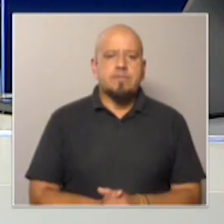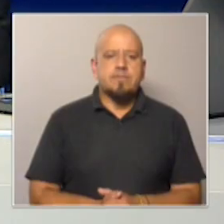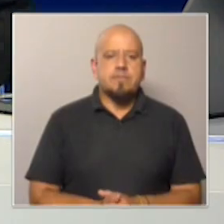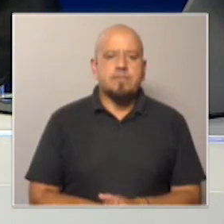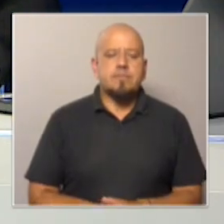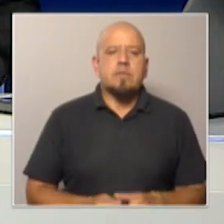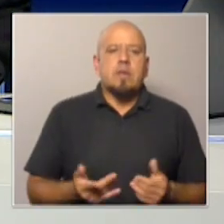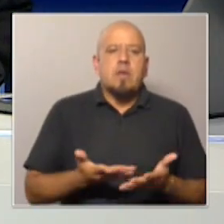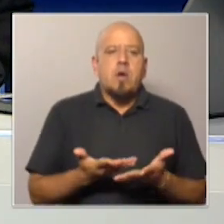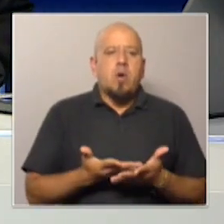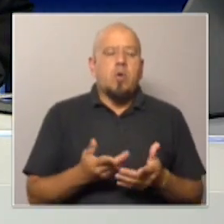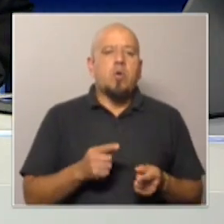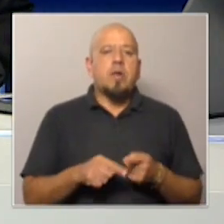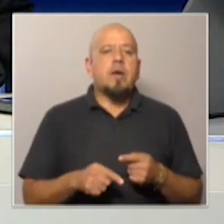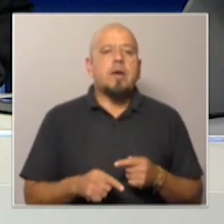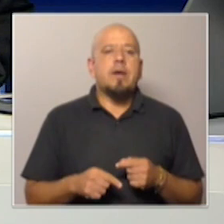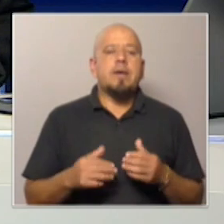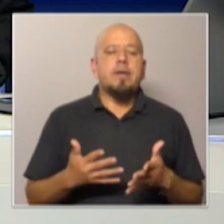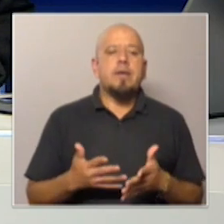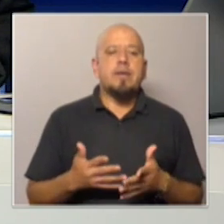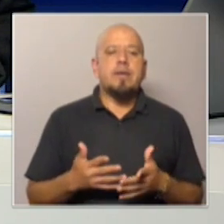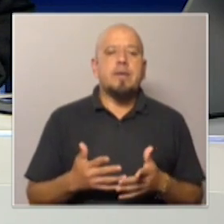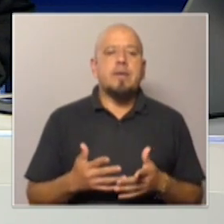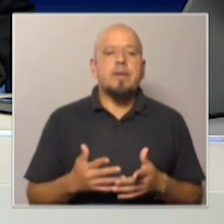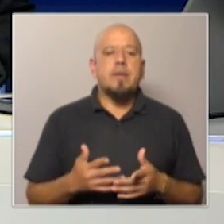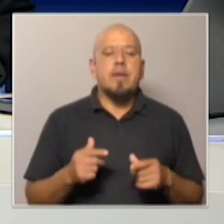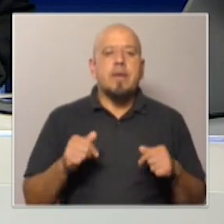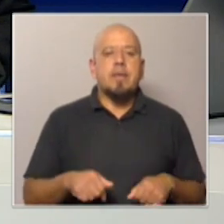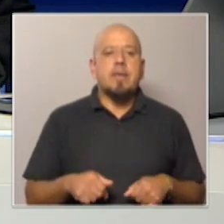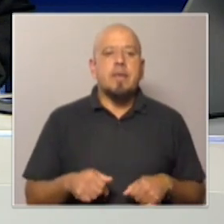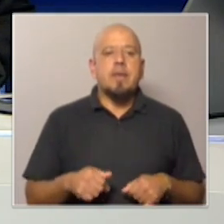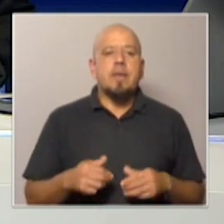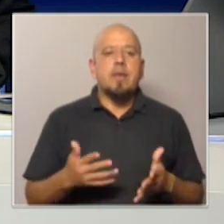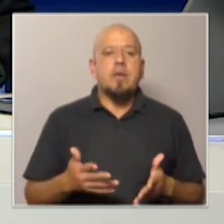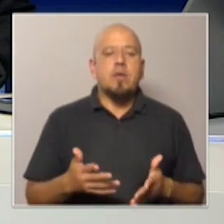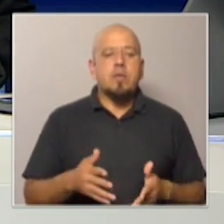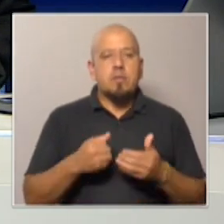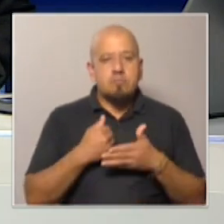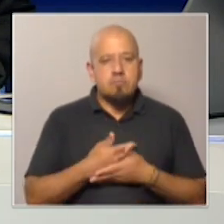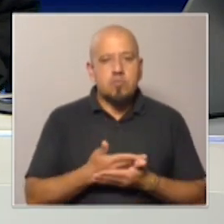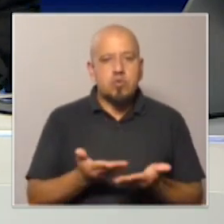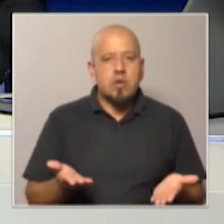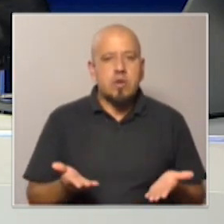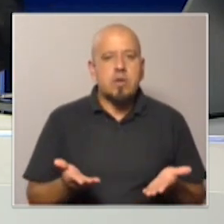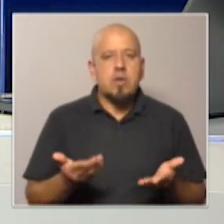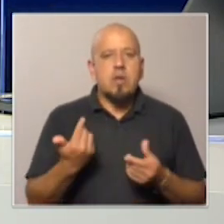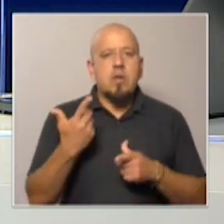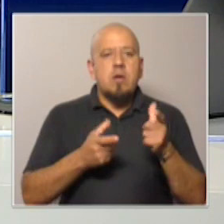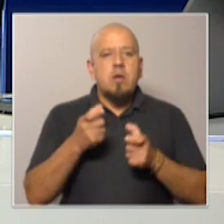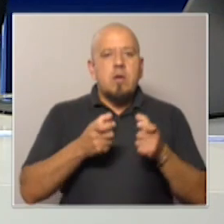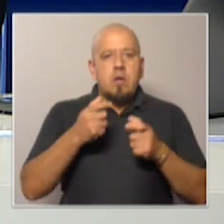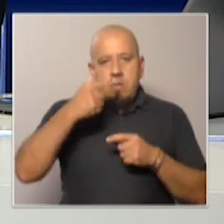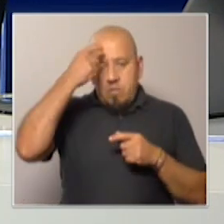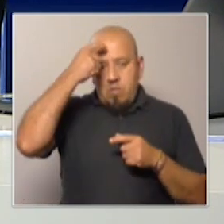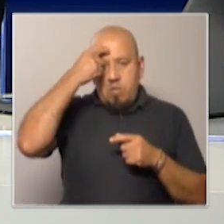Y ahora en este último bloque de Informe Capital vamos a abrir nuevamente este espacio de divulgación científica de personas expertas que están